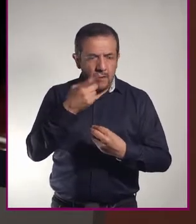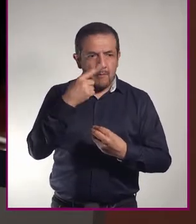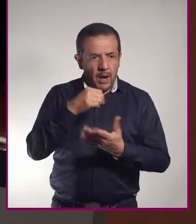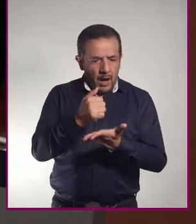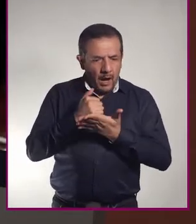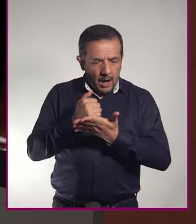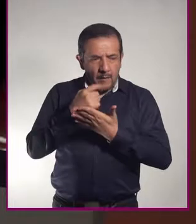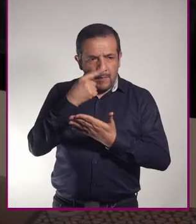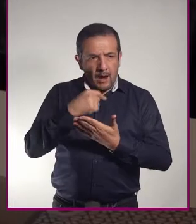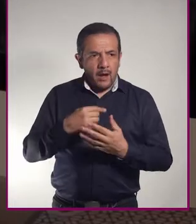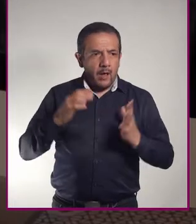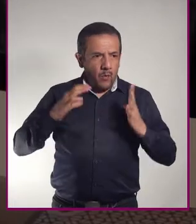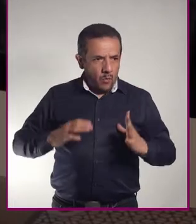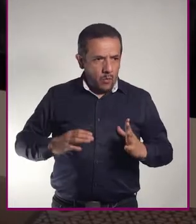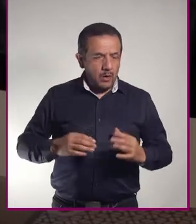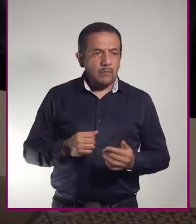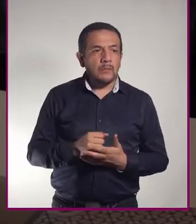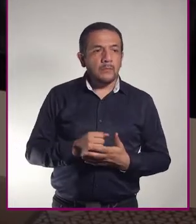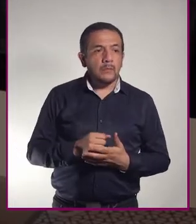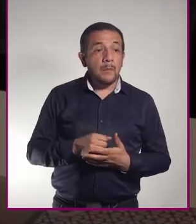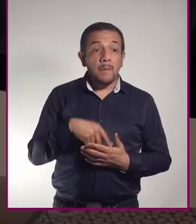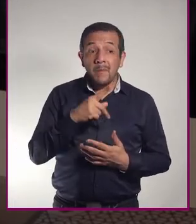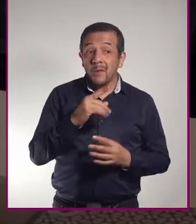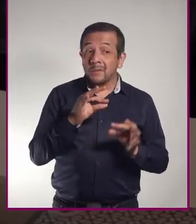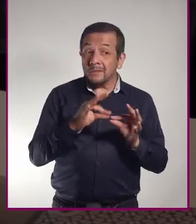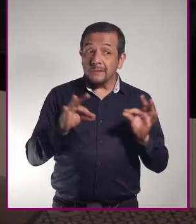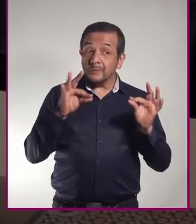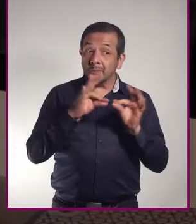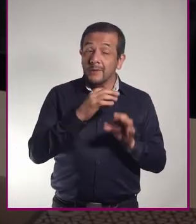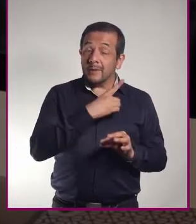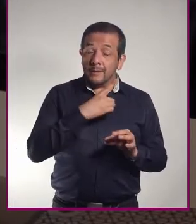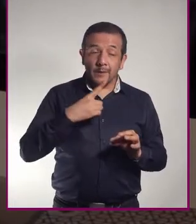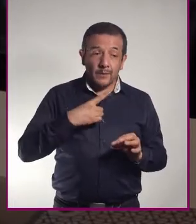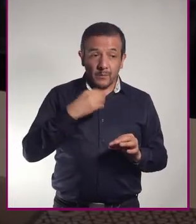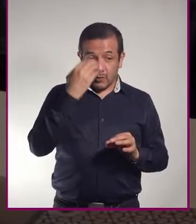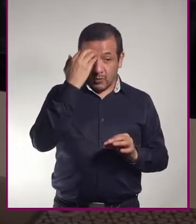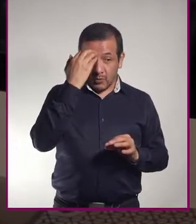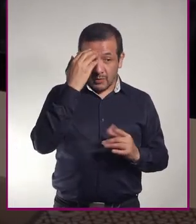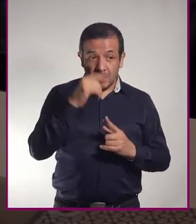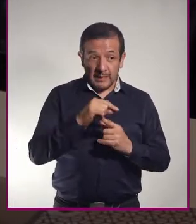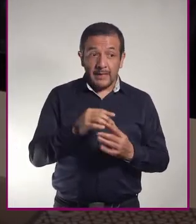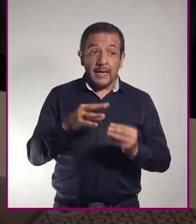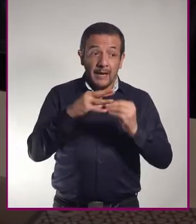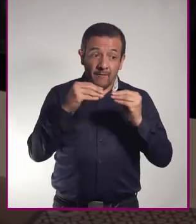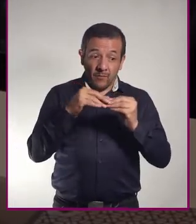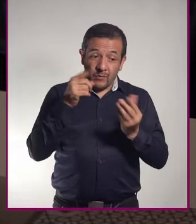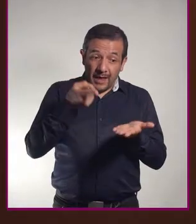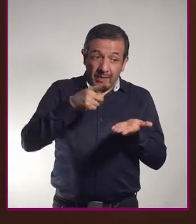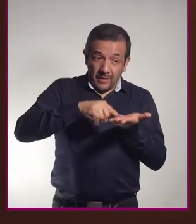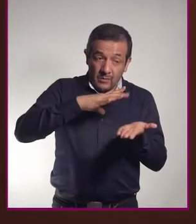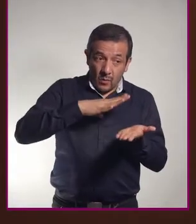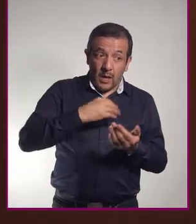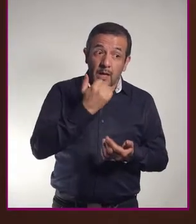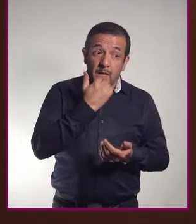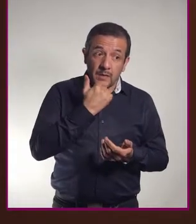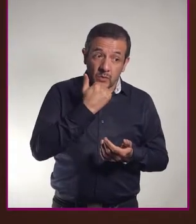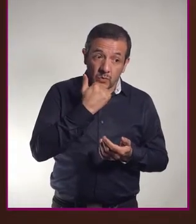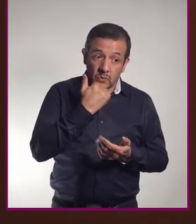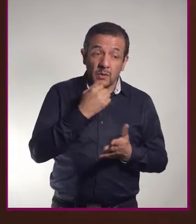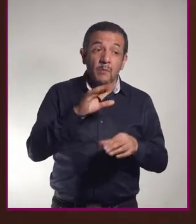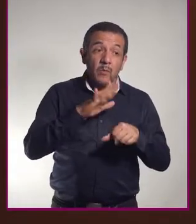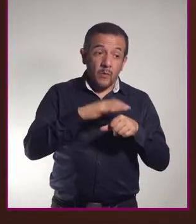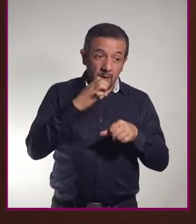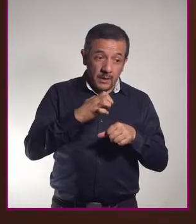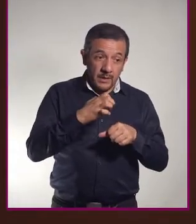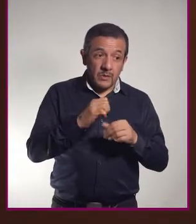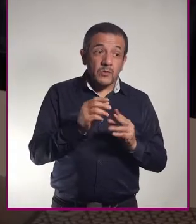son indispensables. Sin embargo, tenemos que tomar en cuenta que algunas frutas tienen gran cantidad de azúcar, Claro. por lo que su